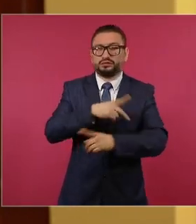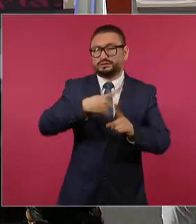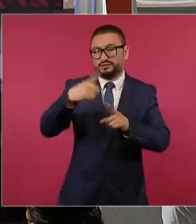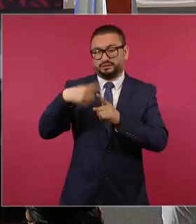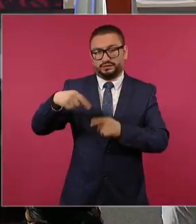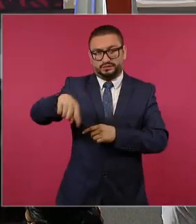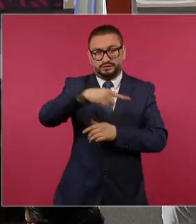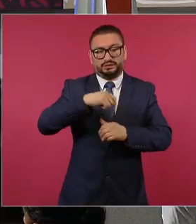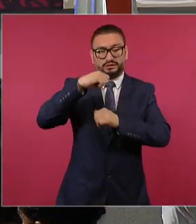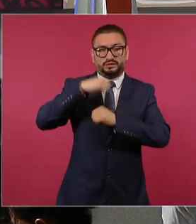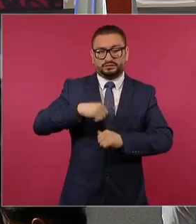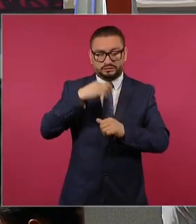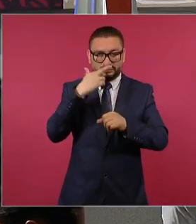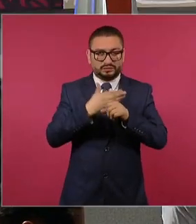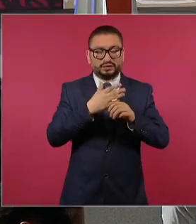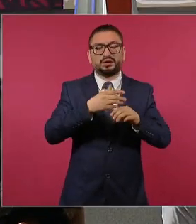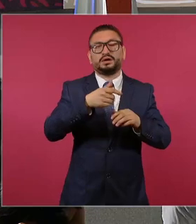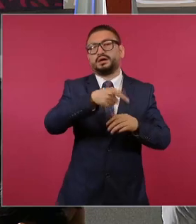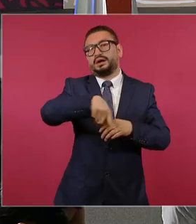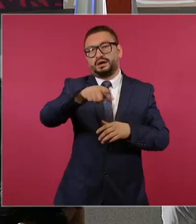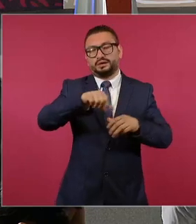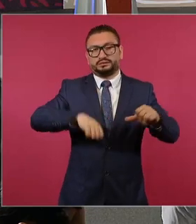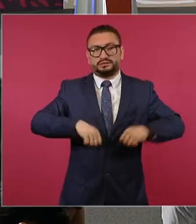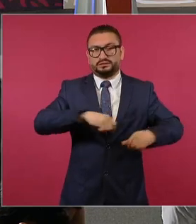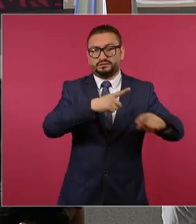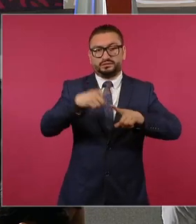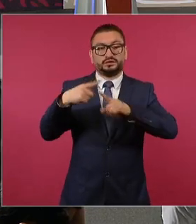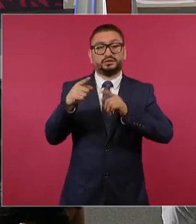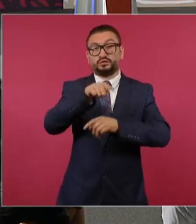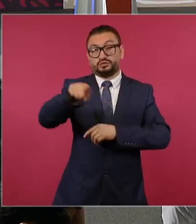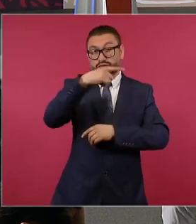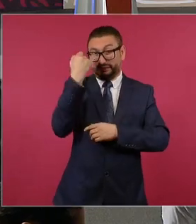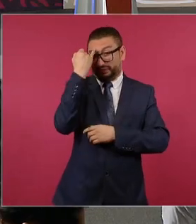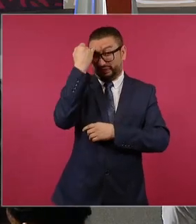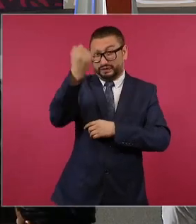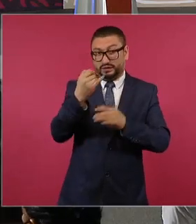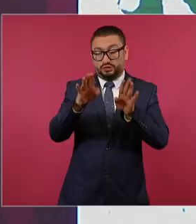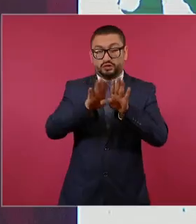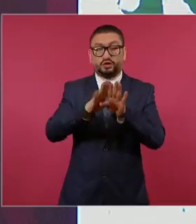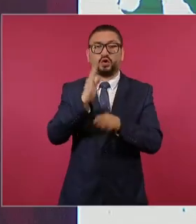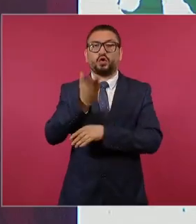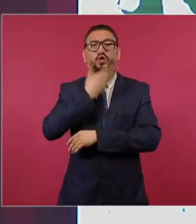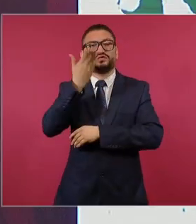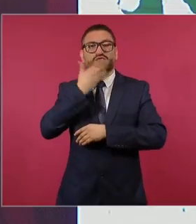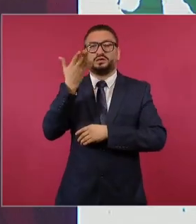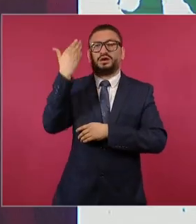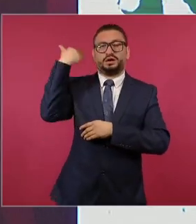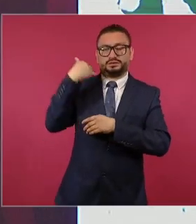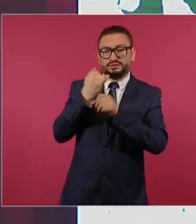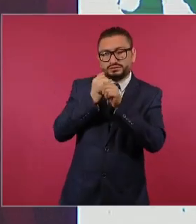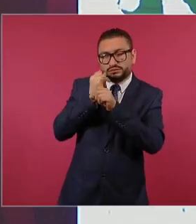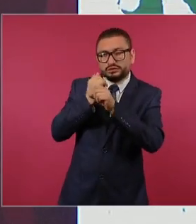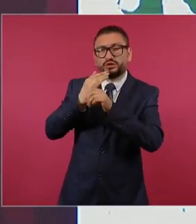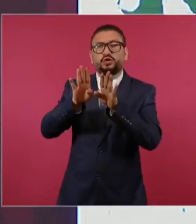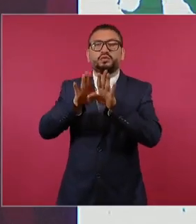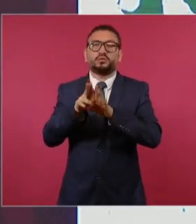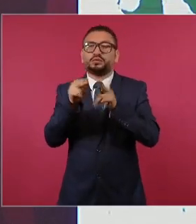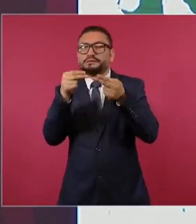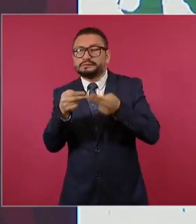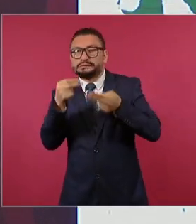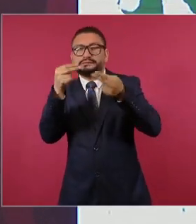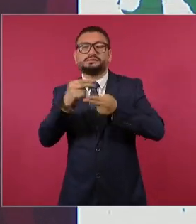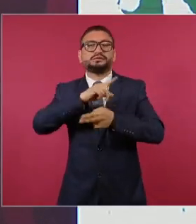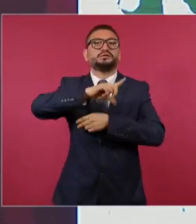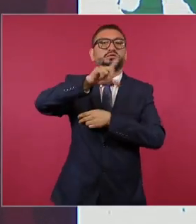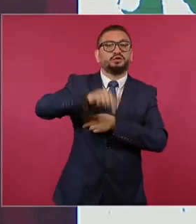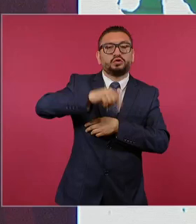a otras actividades. Solo imaginar lo que hubiera significado hacer esto de manera tradicional, una investigación de mercado para que luego